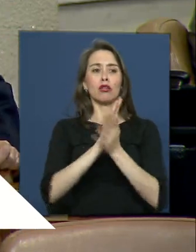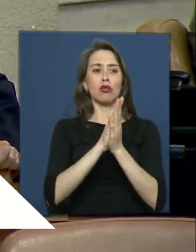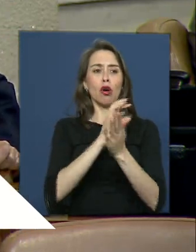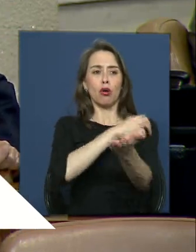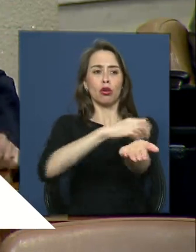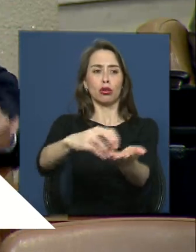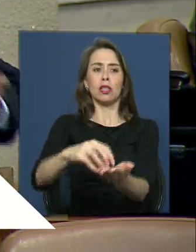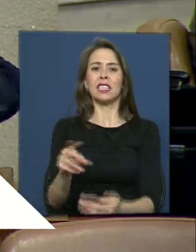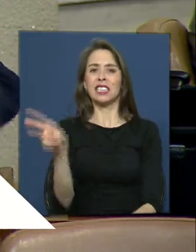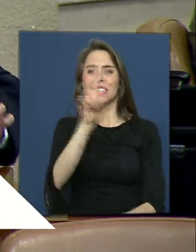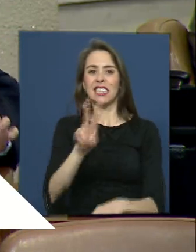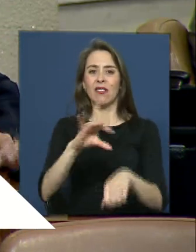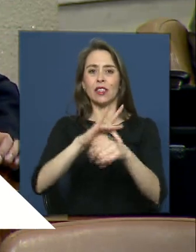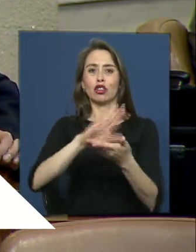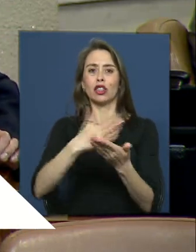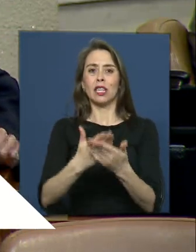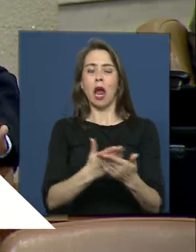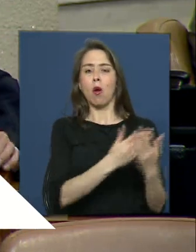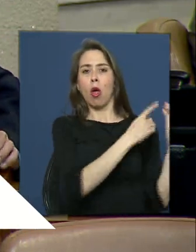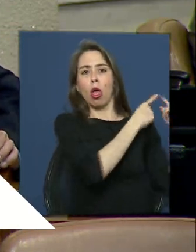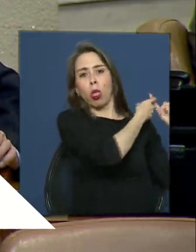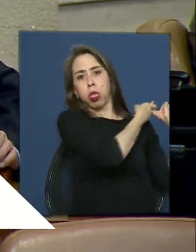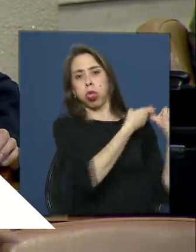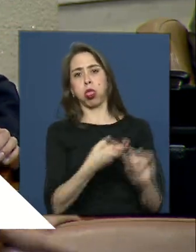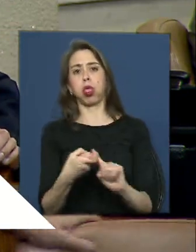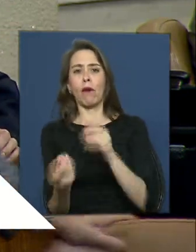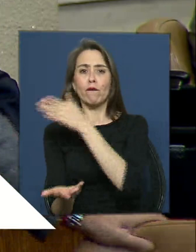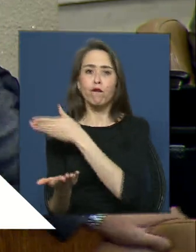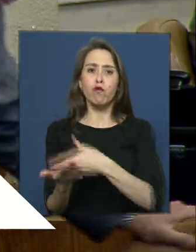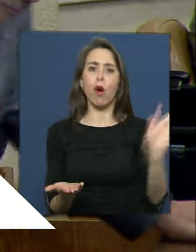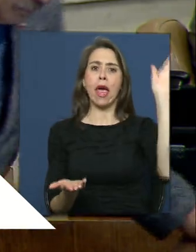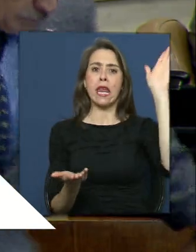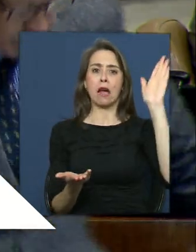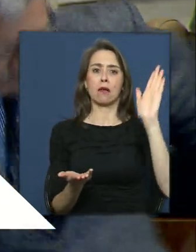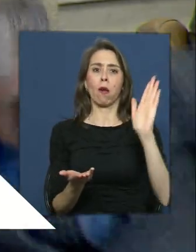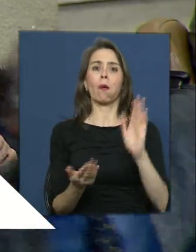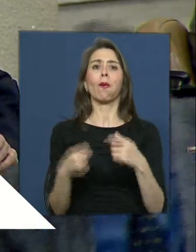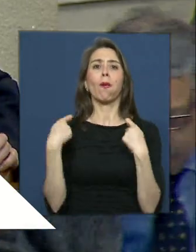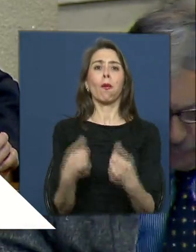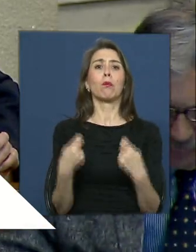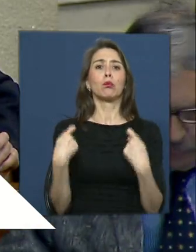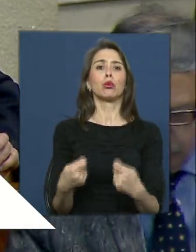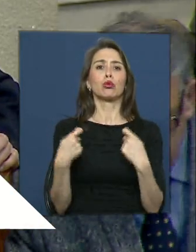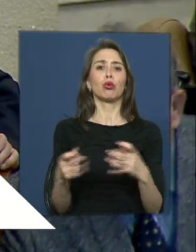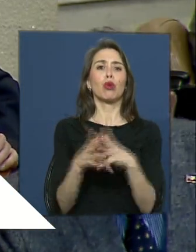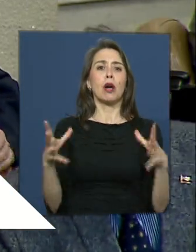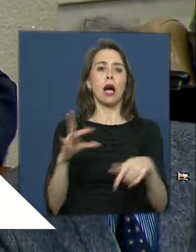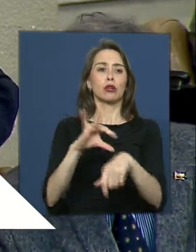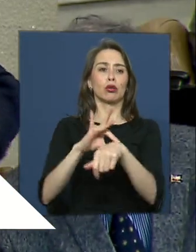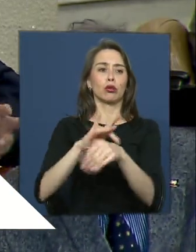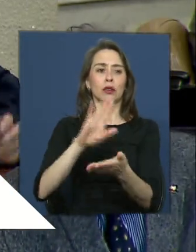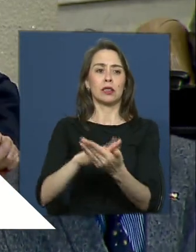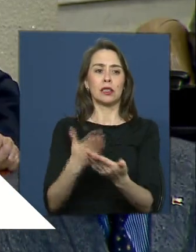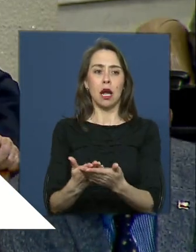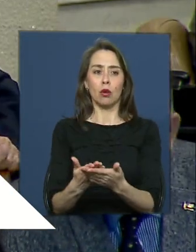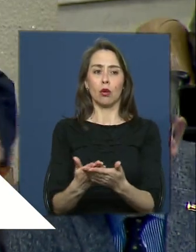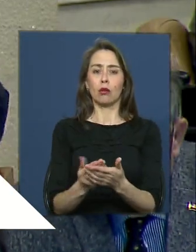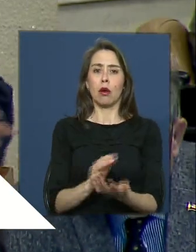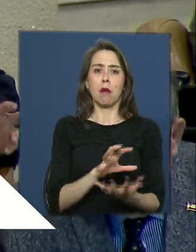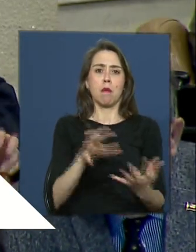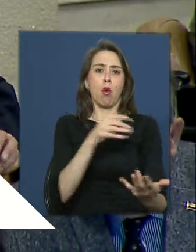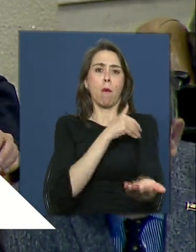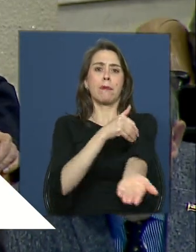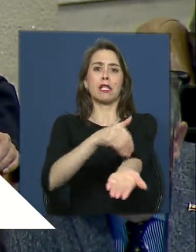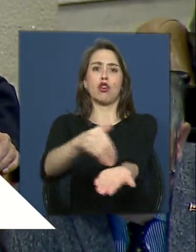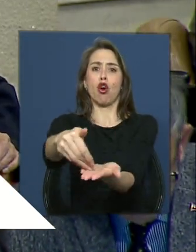también los servicios de salud, que son un lastre para todo lo que es y los gastos que significan salud, que son tremendamente grandes y que